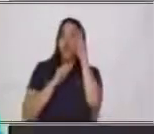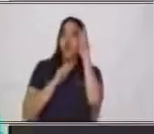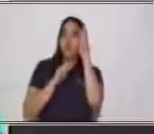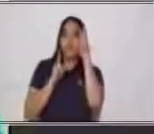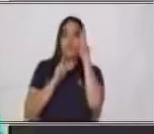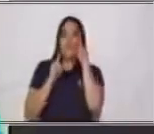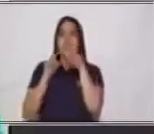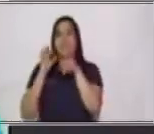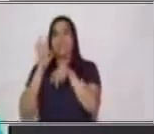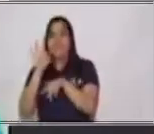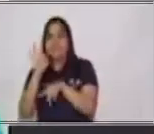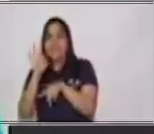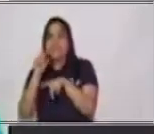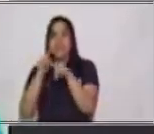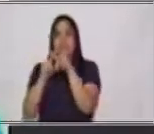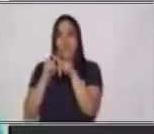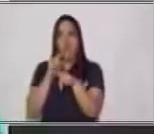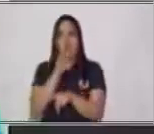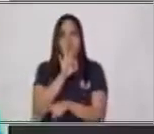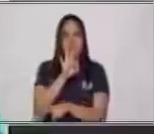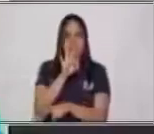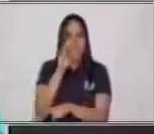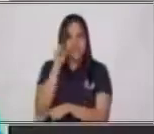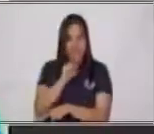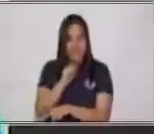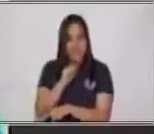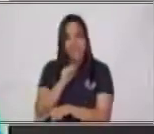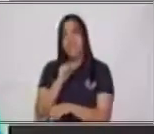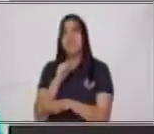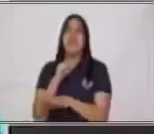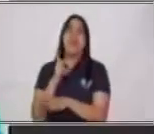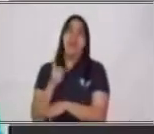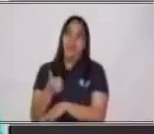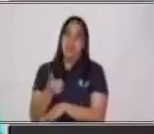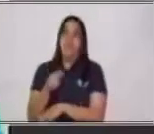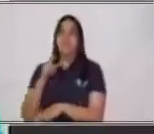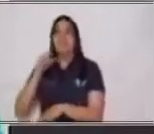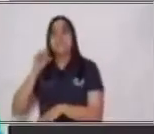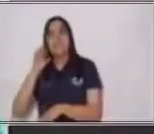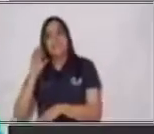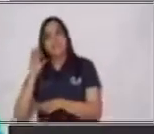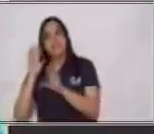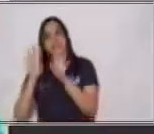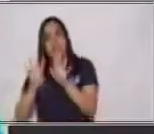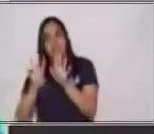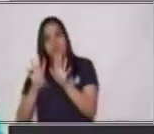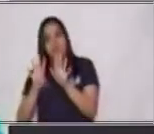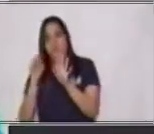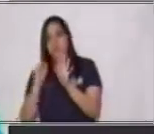es 3 por 3. Y entonces vamos a tener 9p